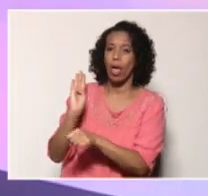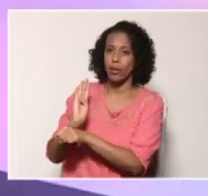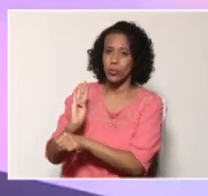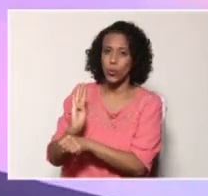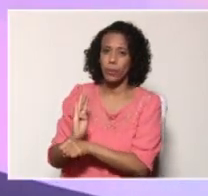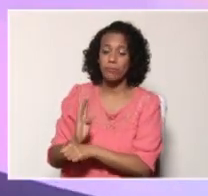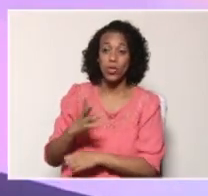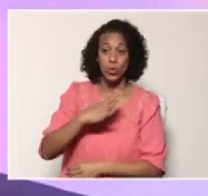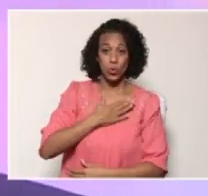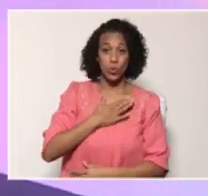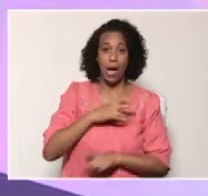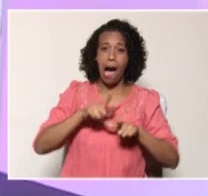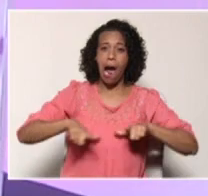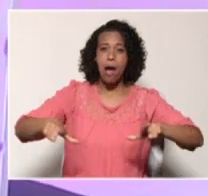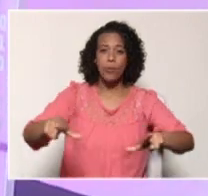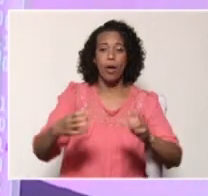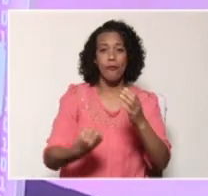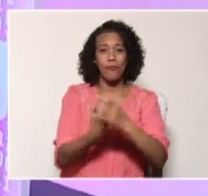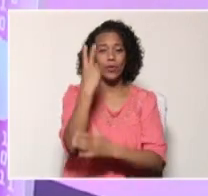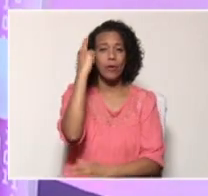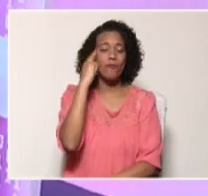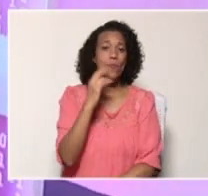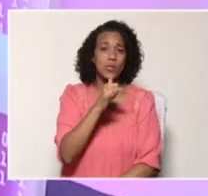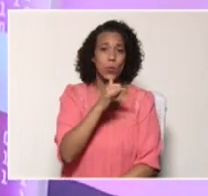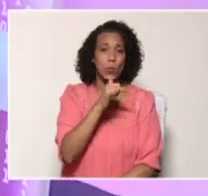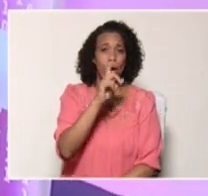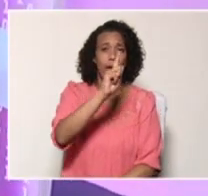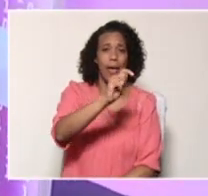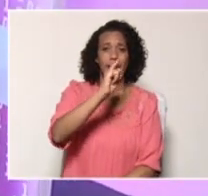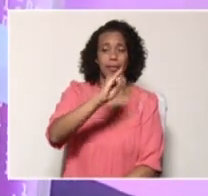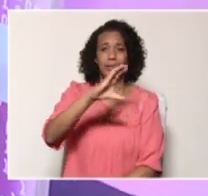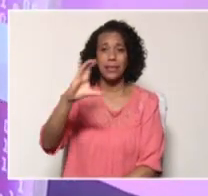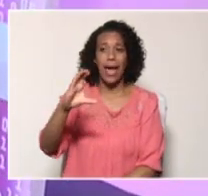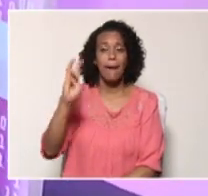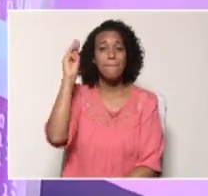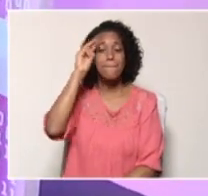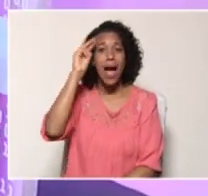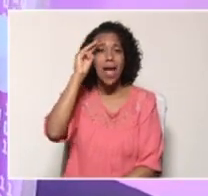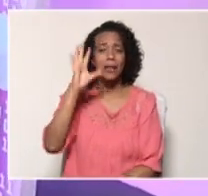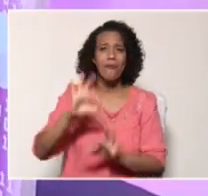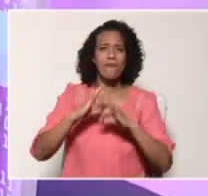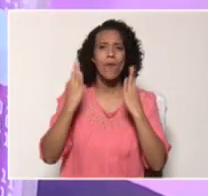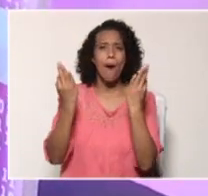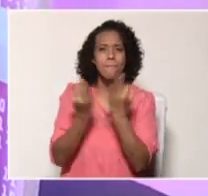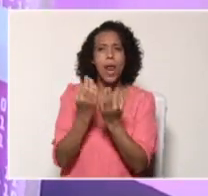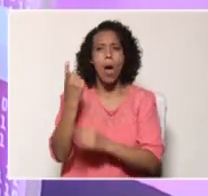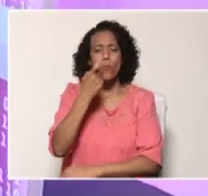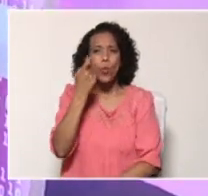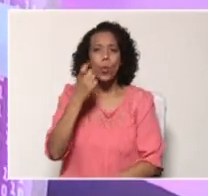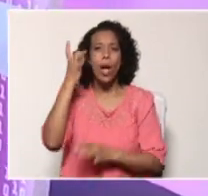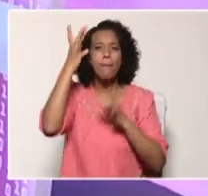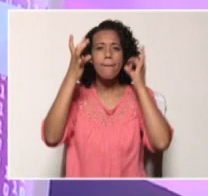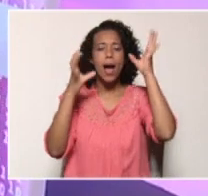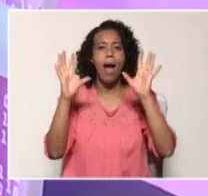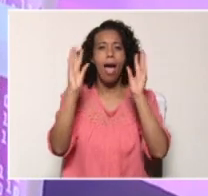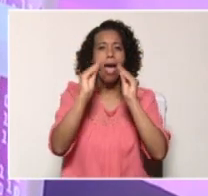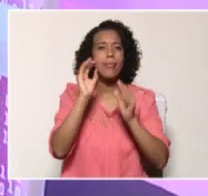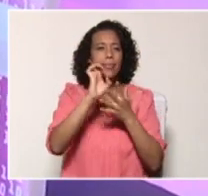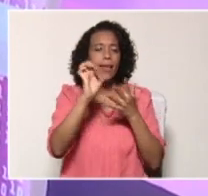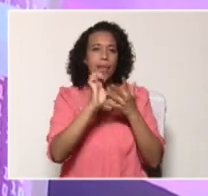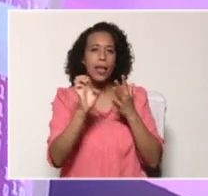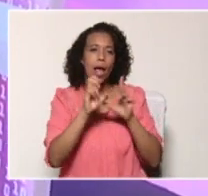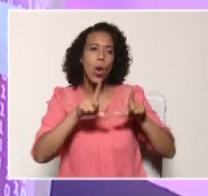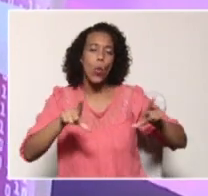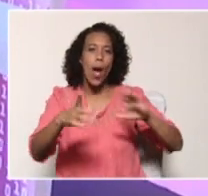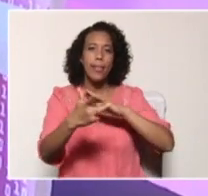salud. Nosotros, desde Fundavic, nos mantenemos junto a nuestros docentes, estudiantes y familias en busca de estrategias didácticas desde